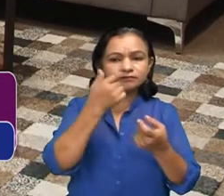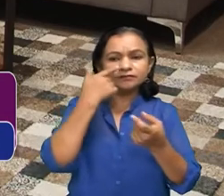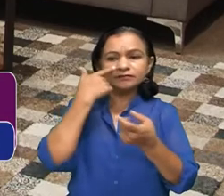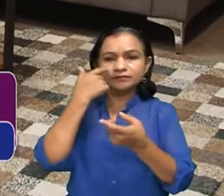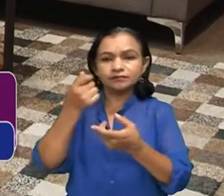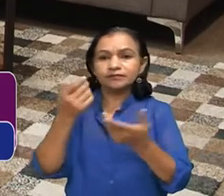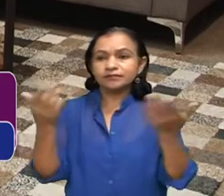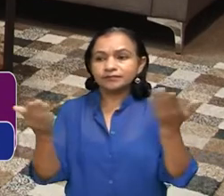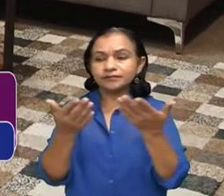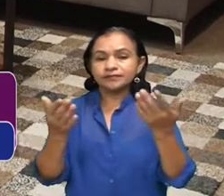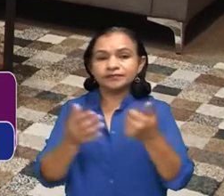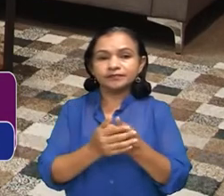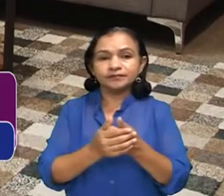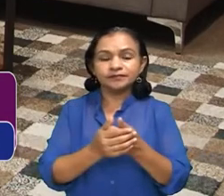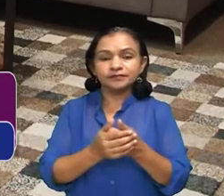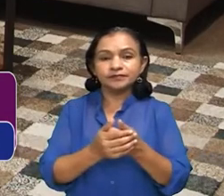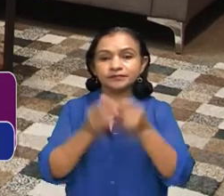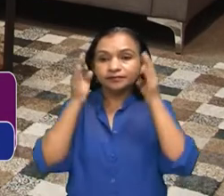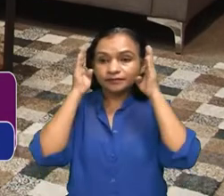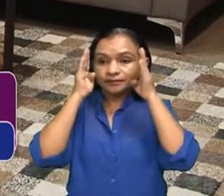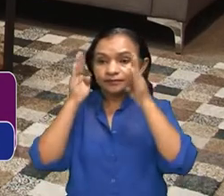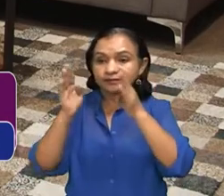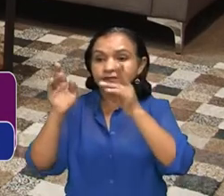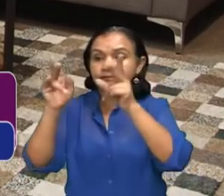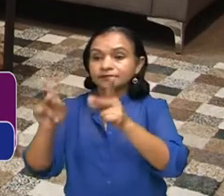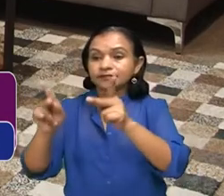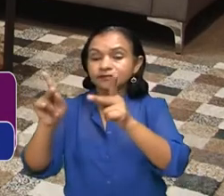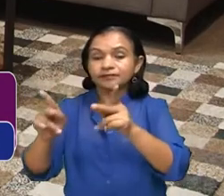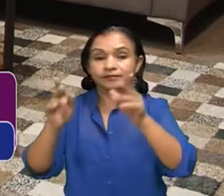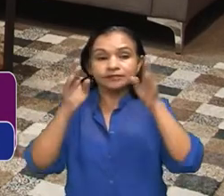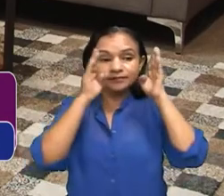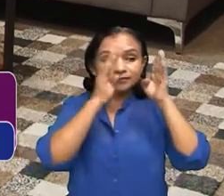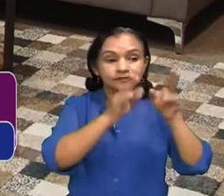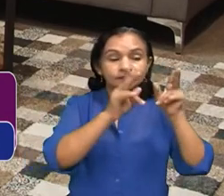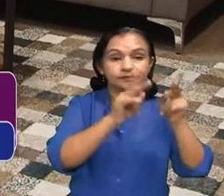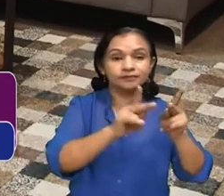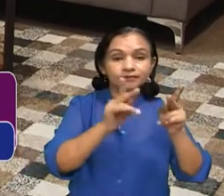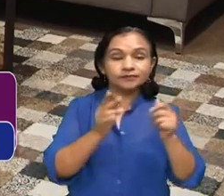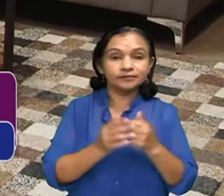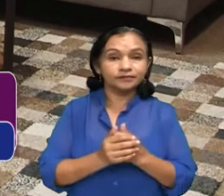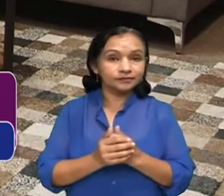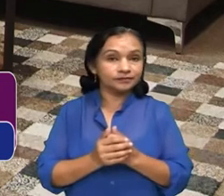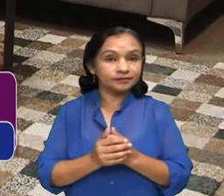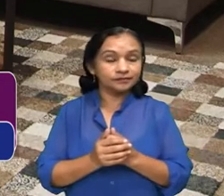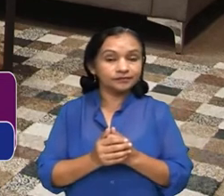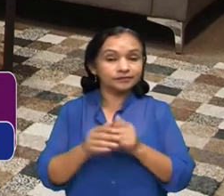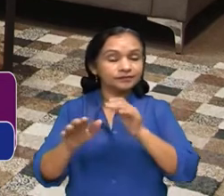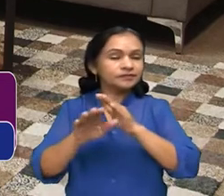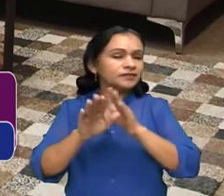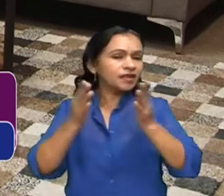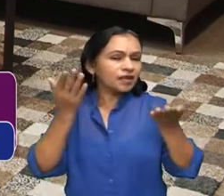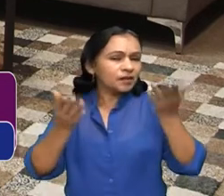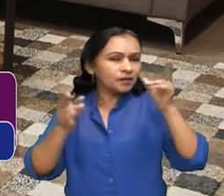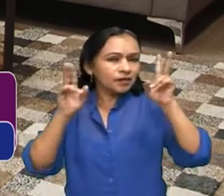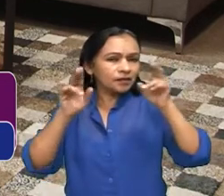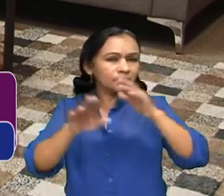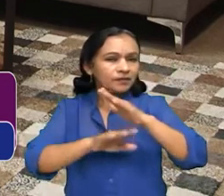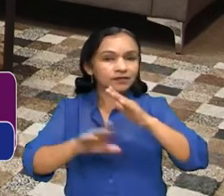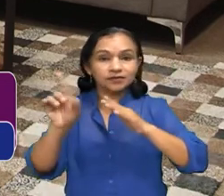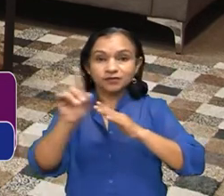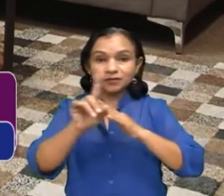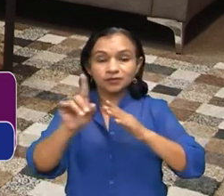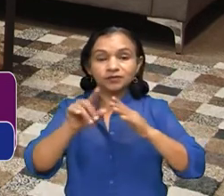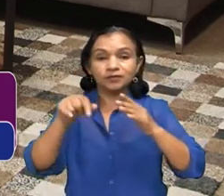esto de la atención al cliente. Y eso pareciera un tema extremadamente básico, pero ahora